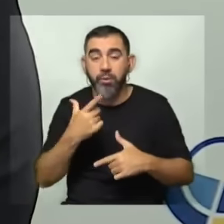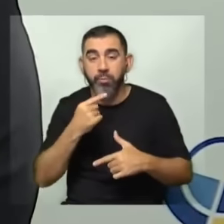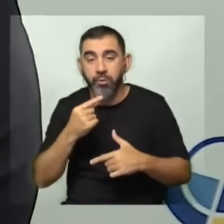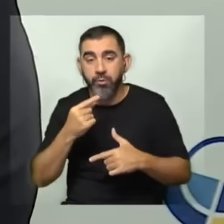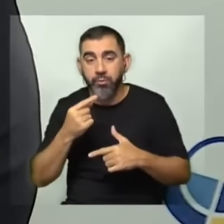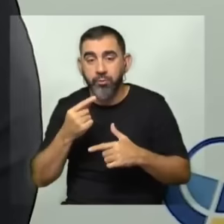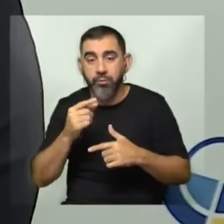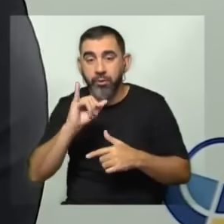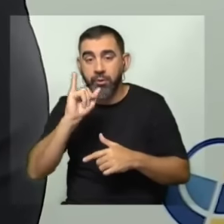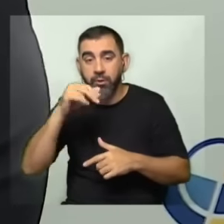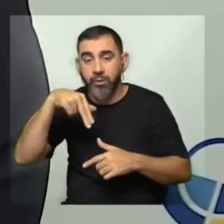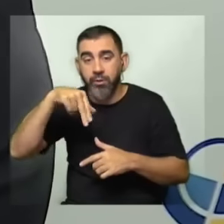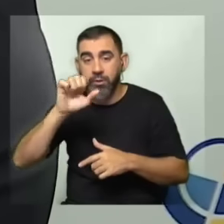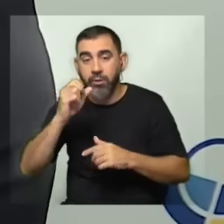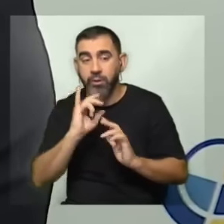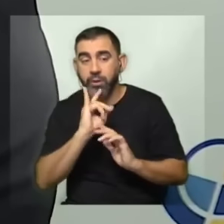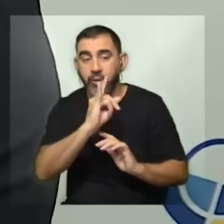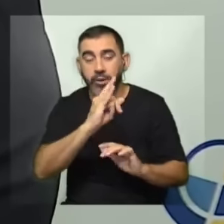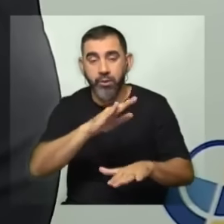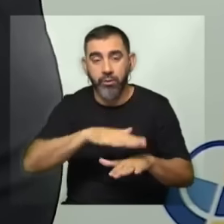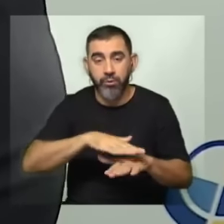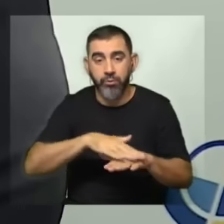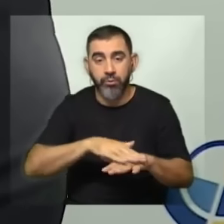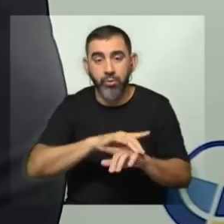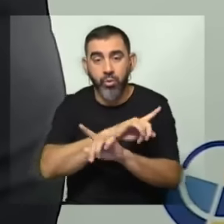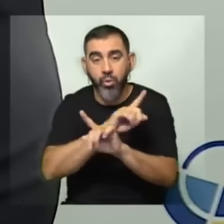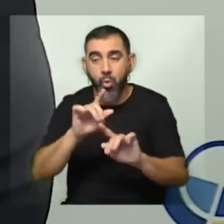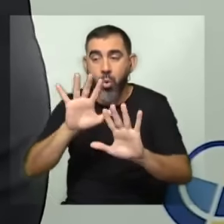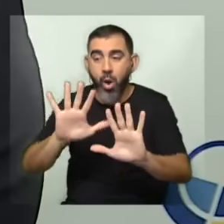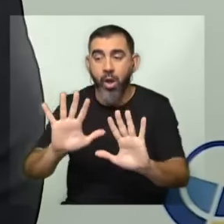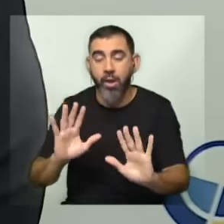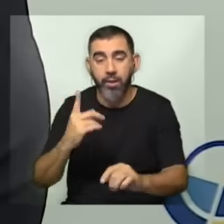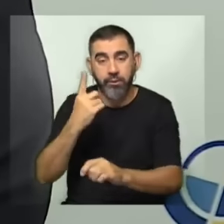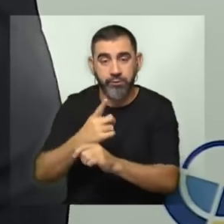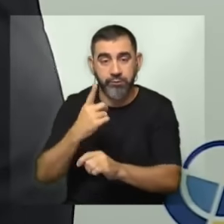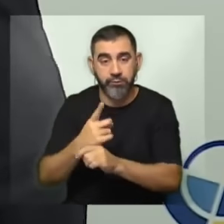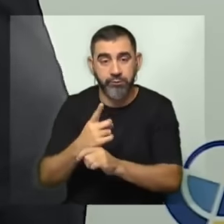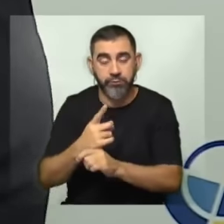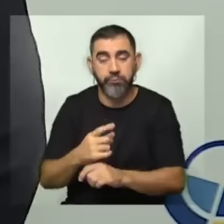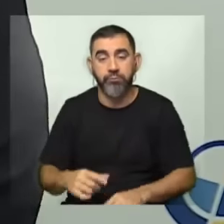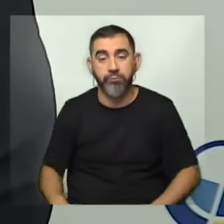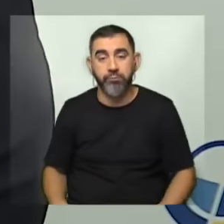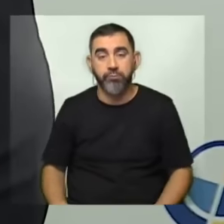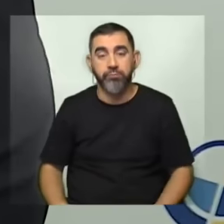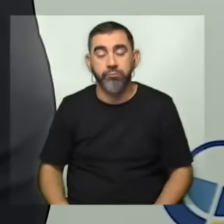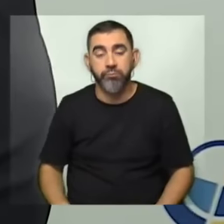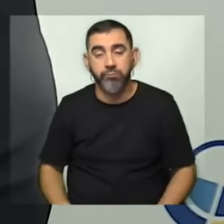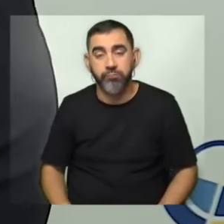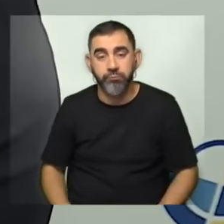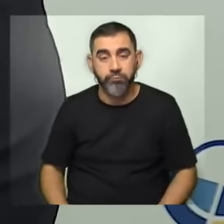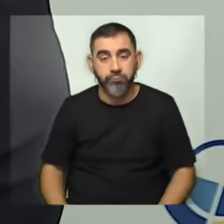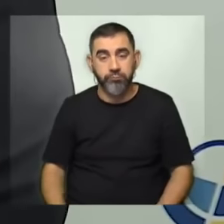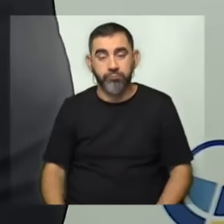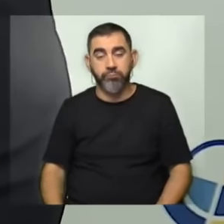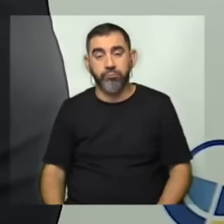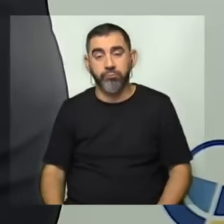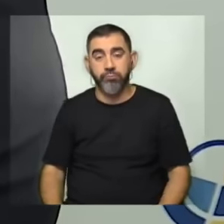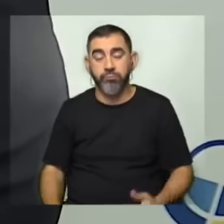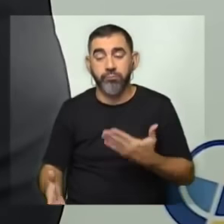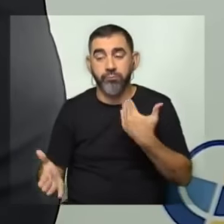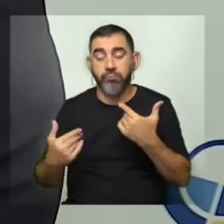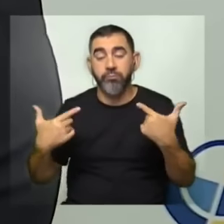vuelquen a Line bueno no está no está planteado en principio en la conversación que tenemos con el Ministerio del interior e incluso en